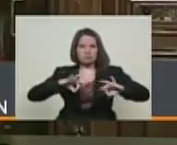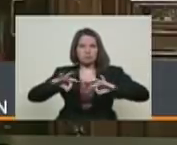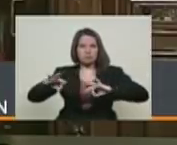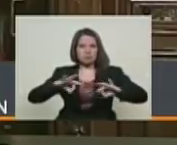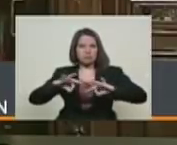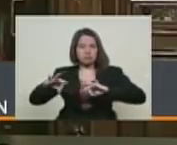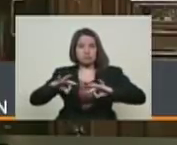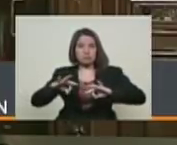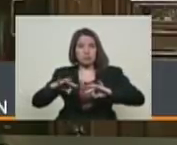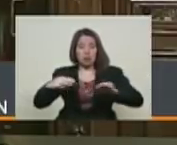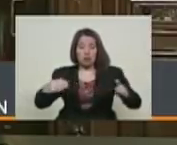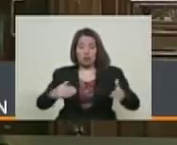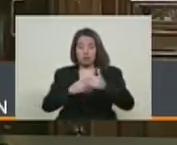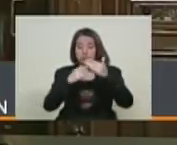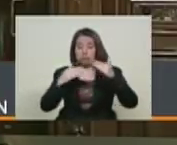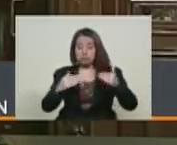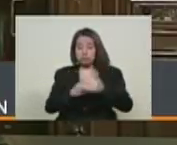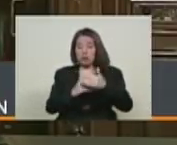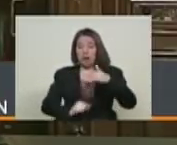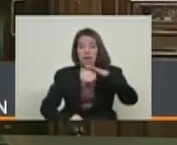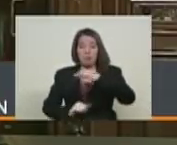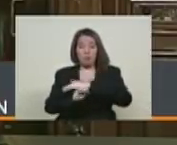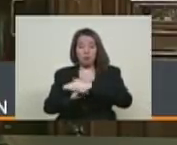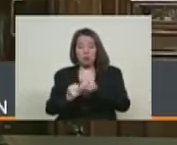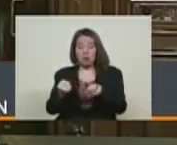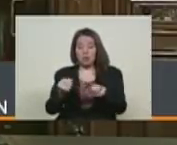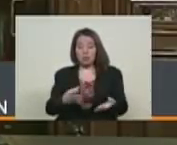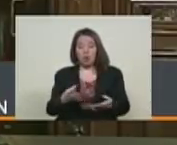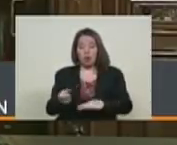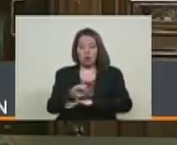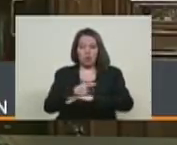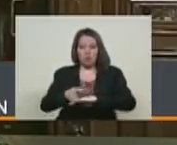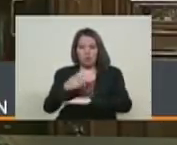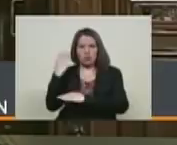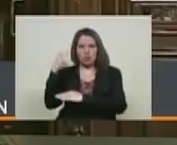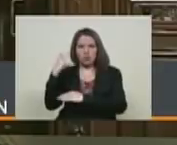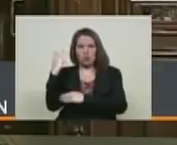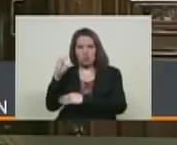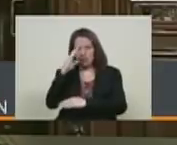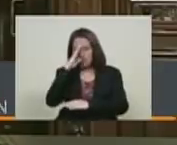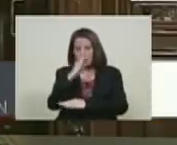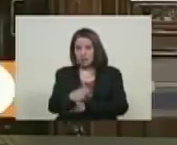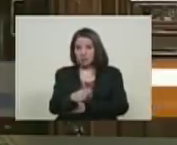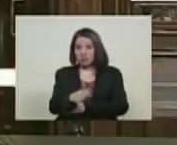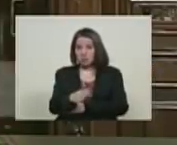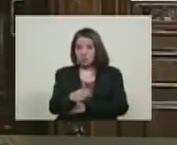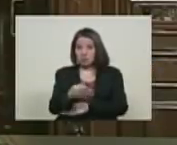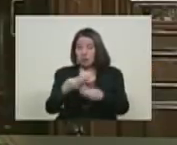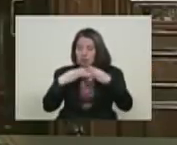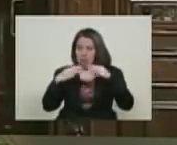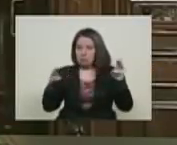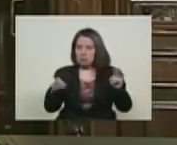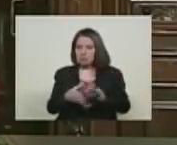atentados, el apoyo que le dio el gobierno de Colombia de manera directa, abierta,